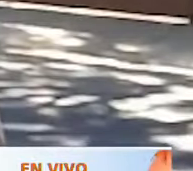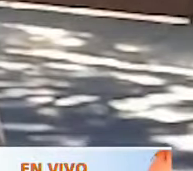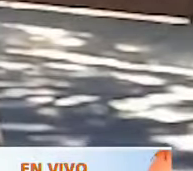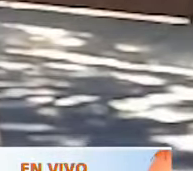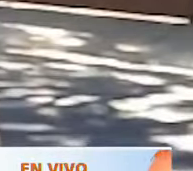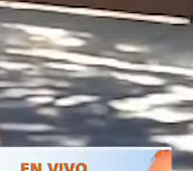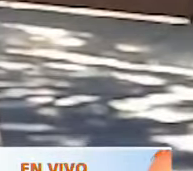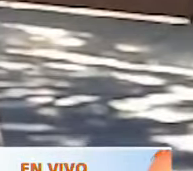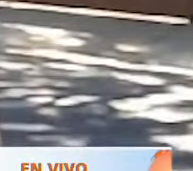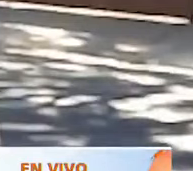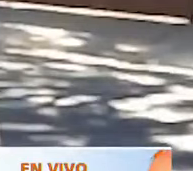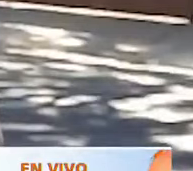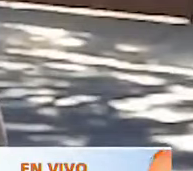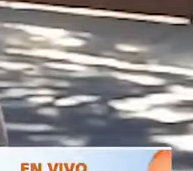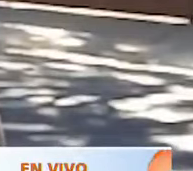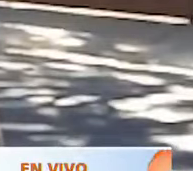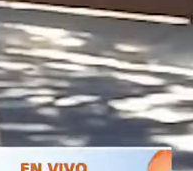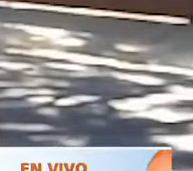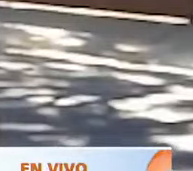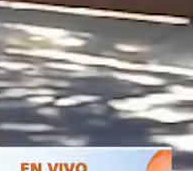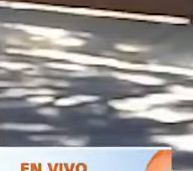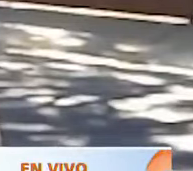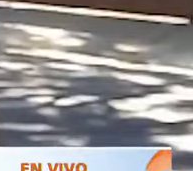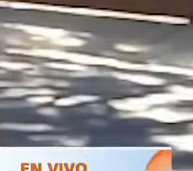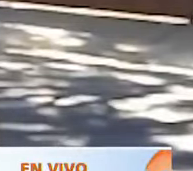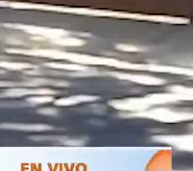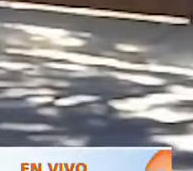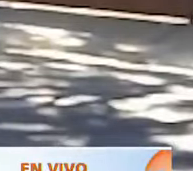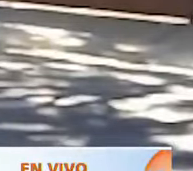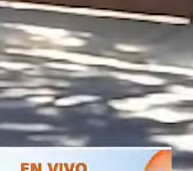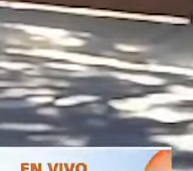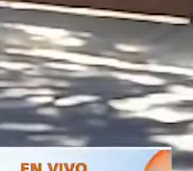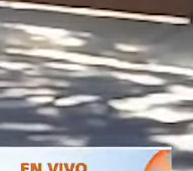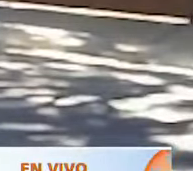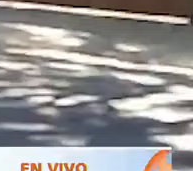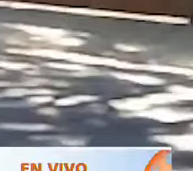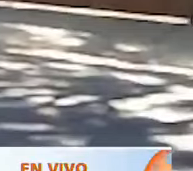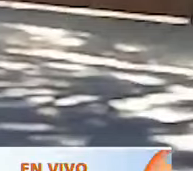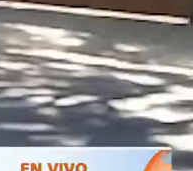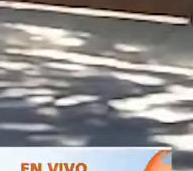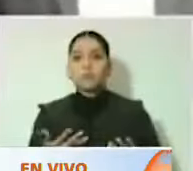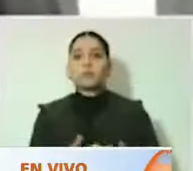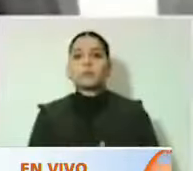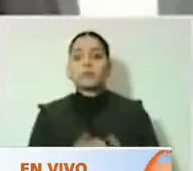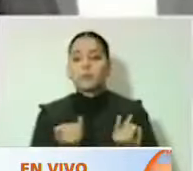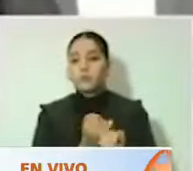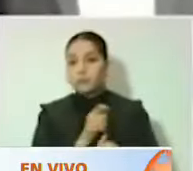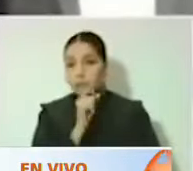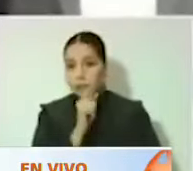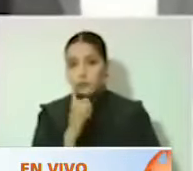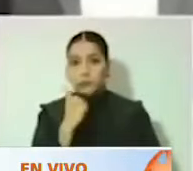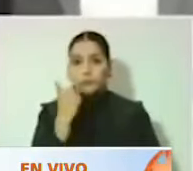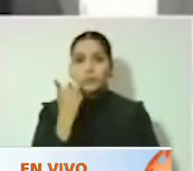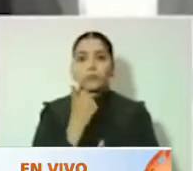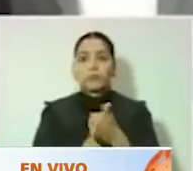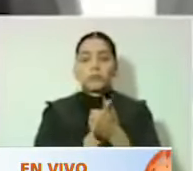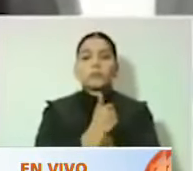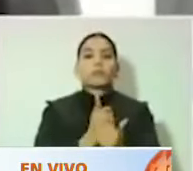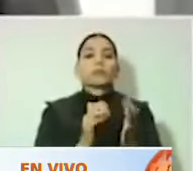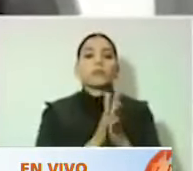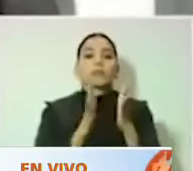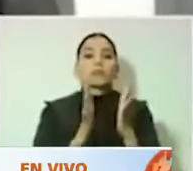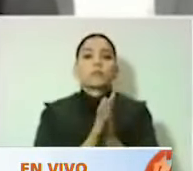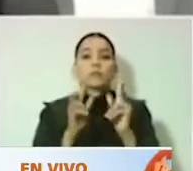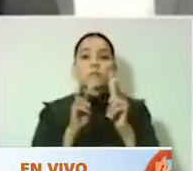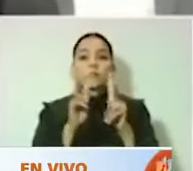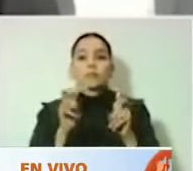de una jornada que ya desde ahora se prevé que será muy violenta. Escuchemos. A los que aspiran a cargos de elección